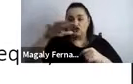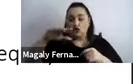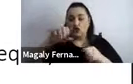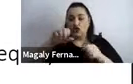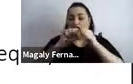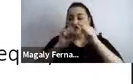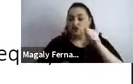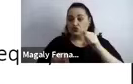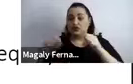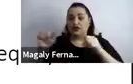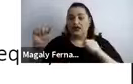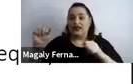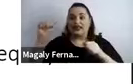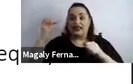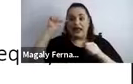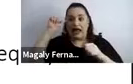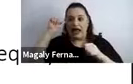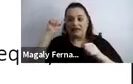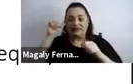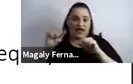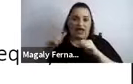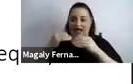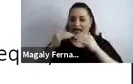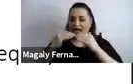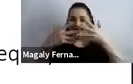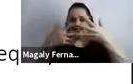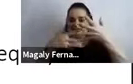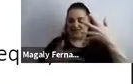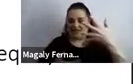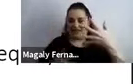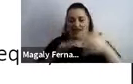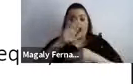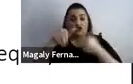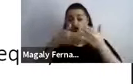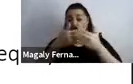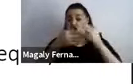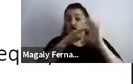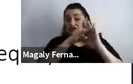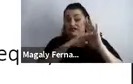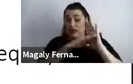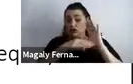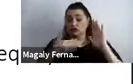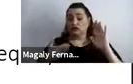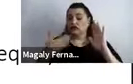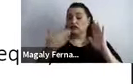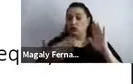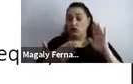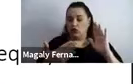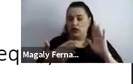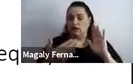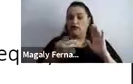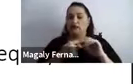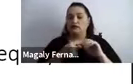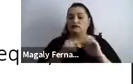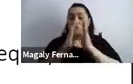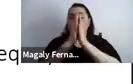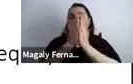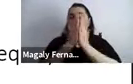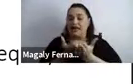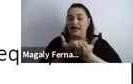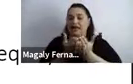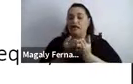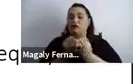Asia, etc. Estos datos los tenemos disponibles en un libro que